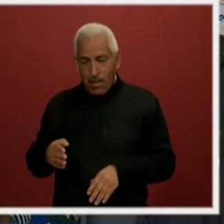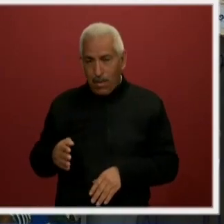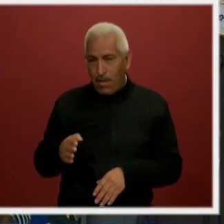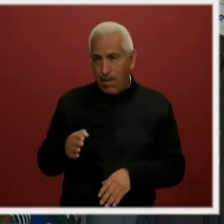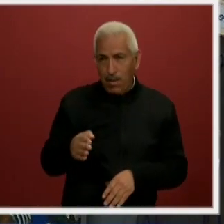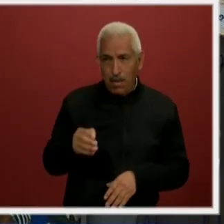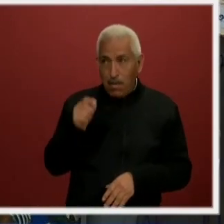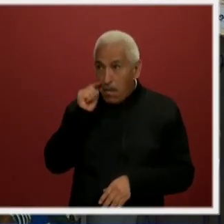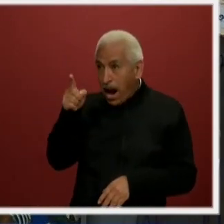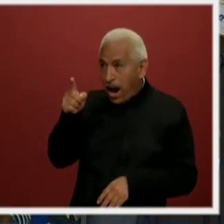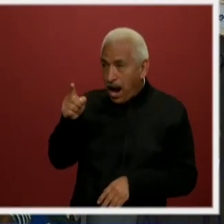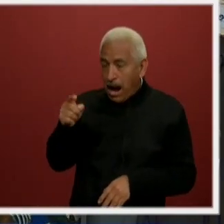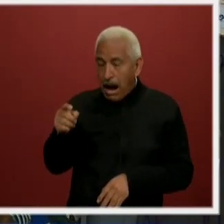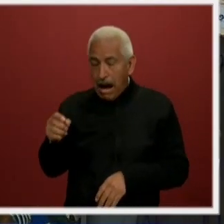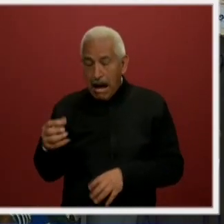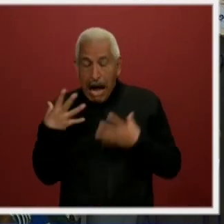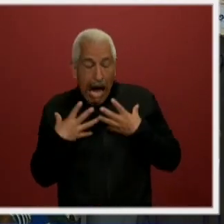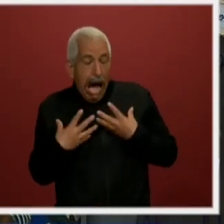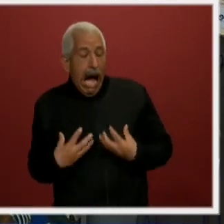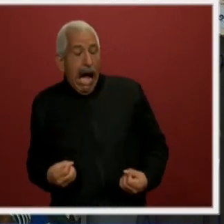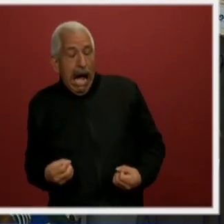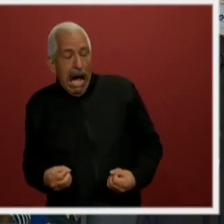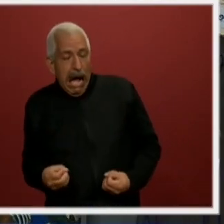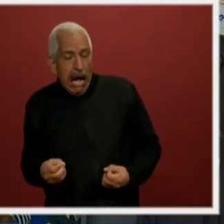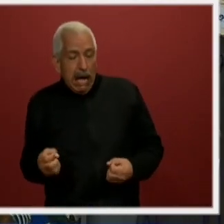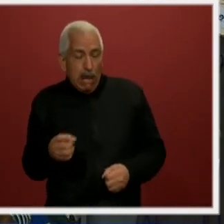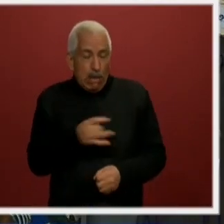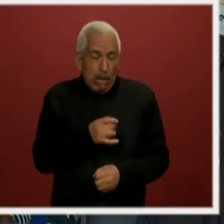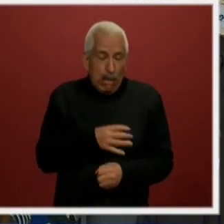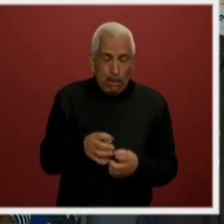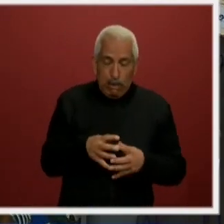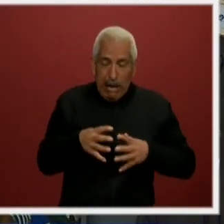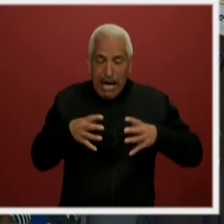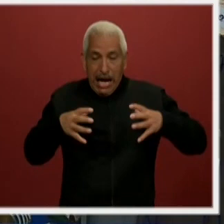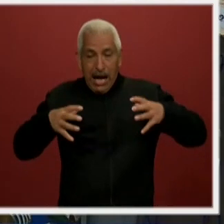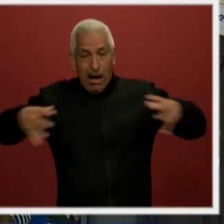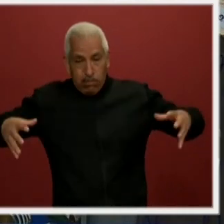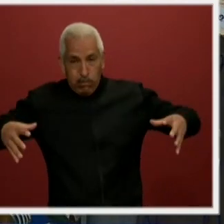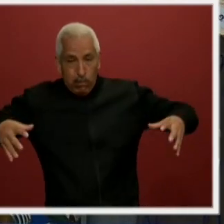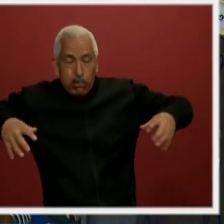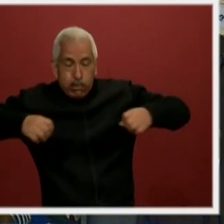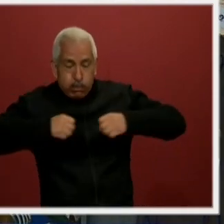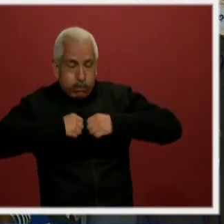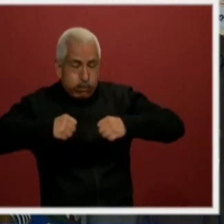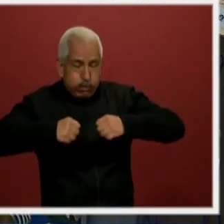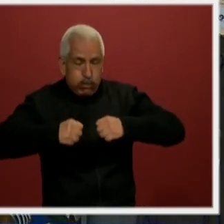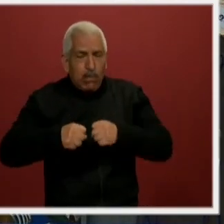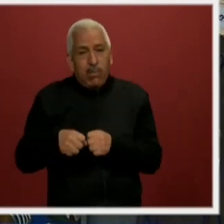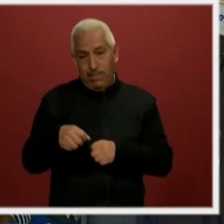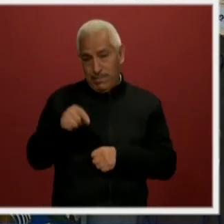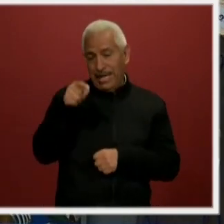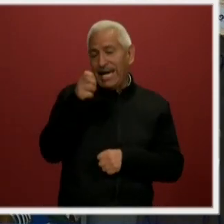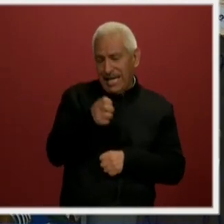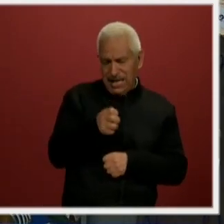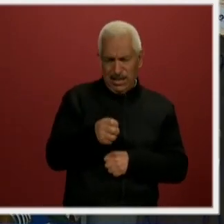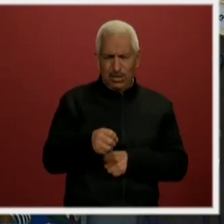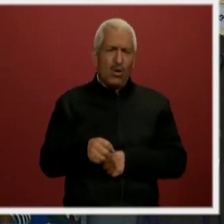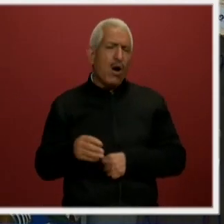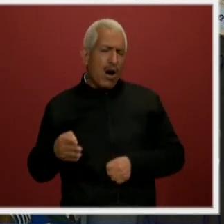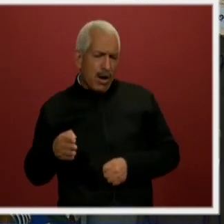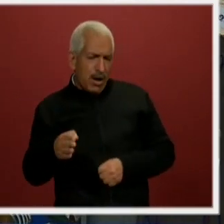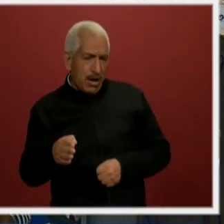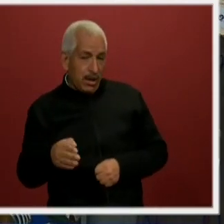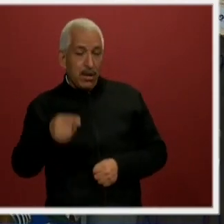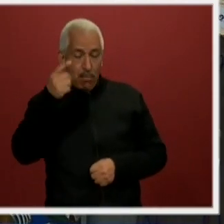un poco de miedo y se infla esto lo hace el pez globo para verse un poco más